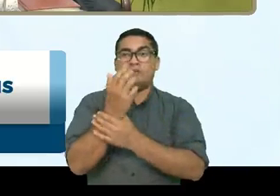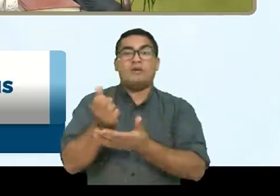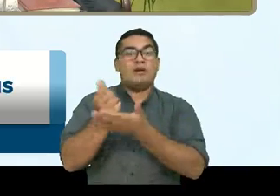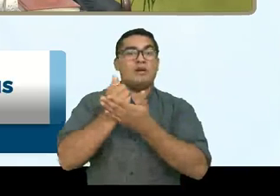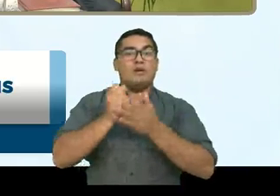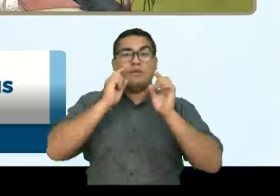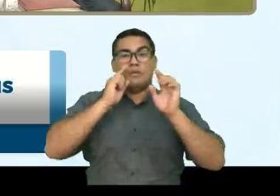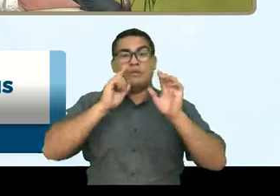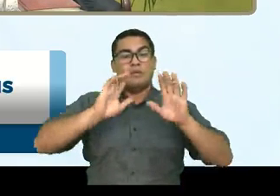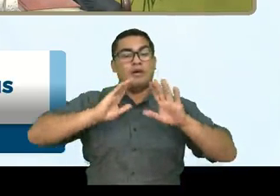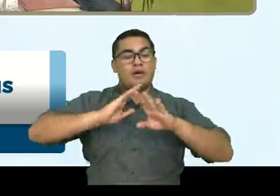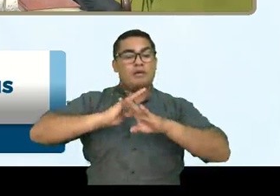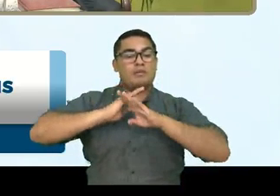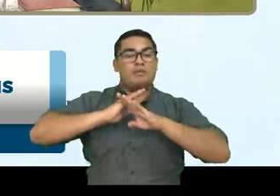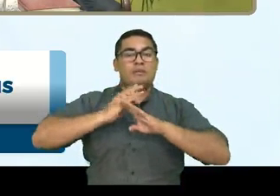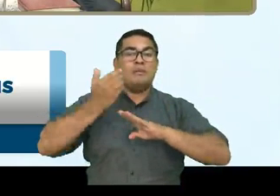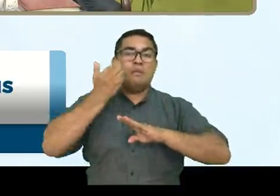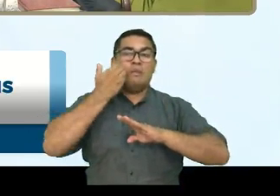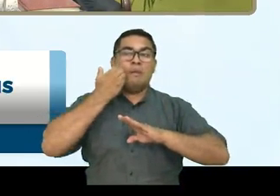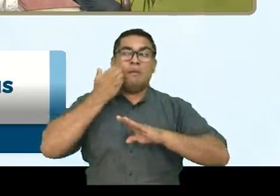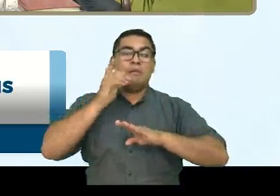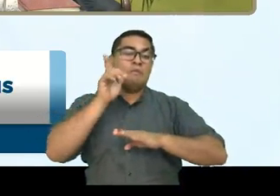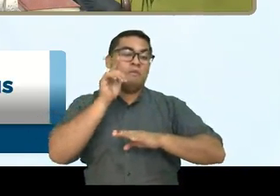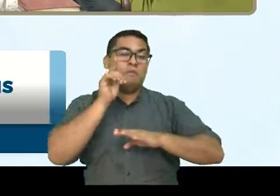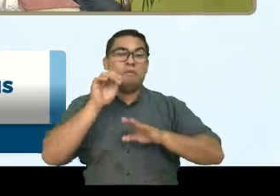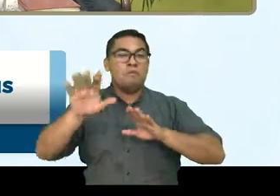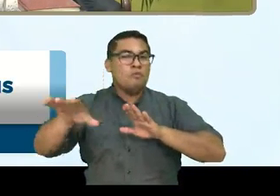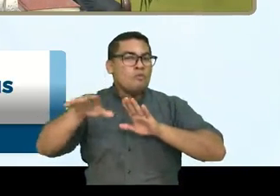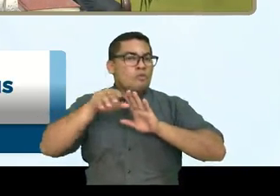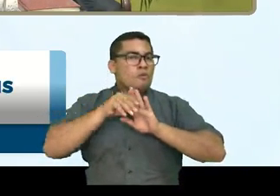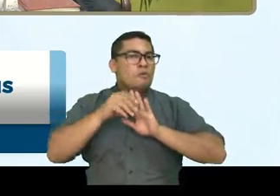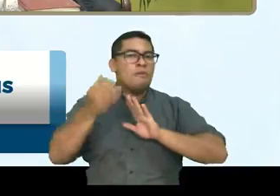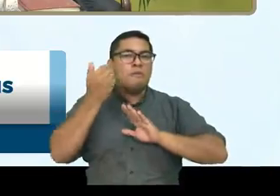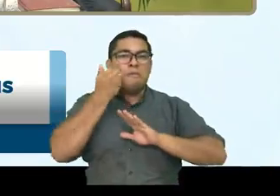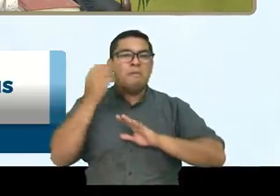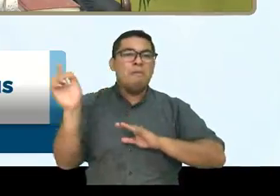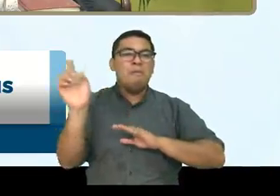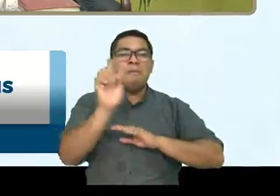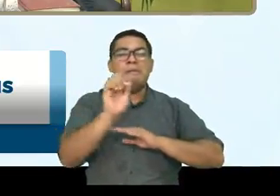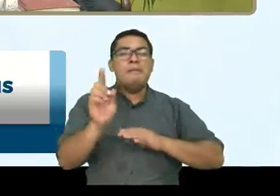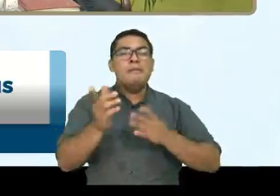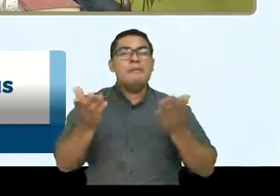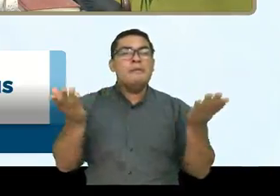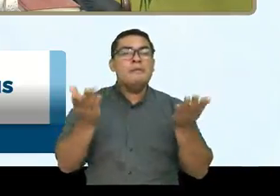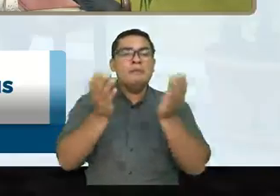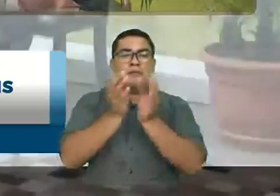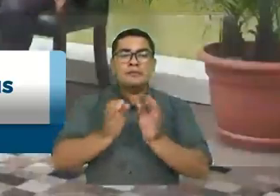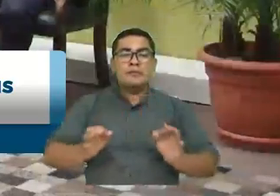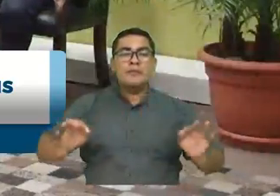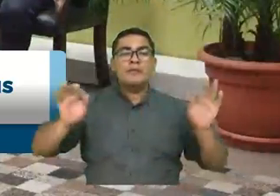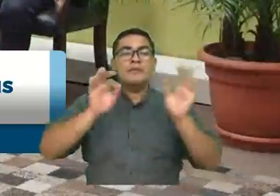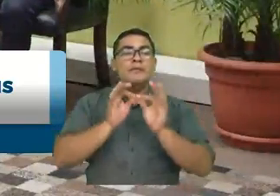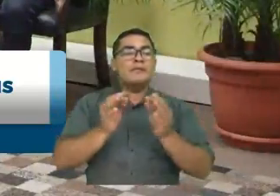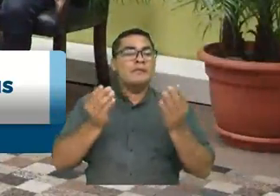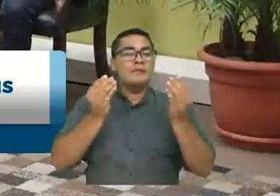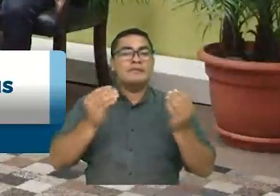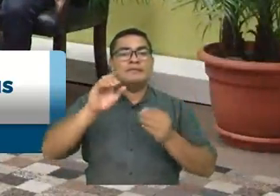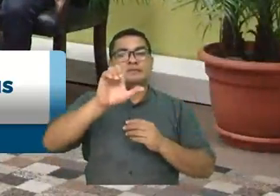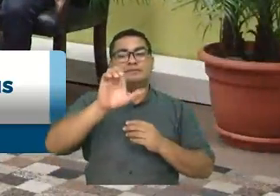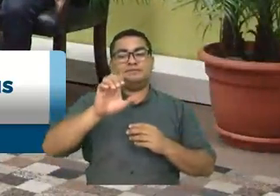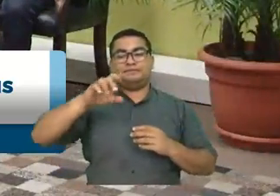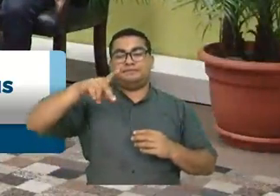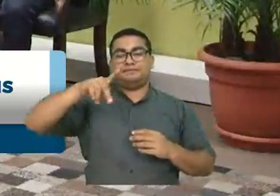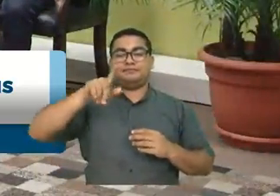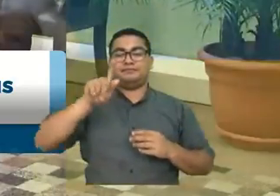tiene una lesión, evitar infectarse con la orina de estos animales, ¿verdad? Doctor, algo muy importante para dejar bien claro, la leptospira es una